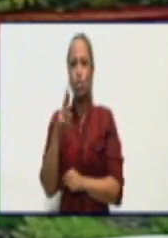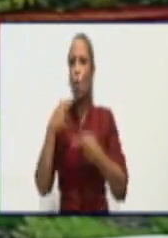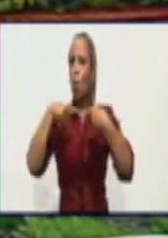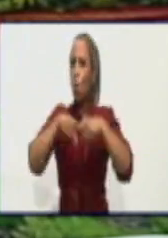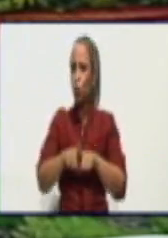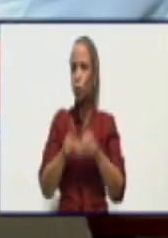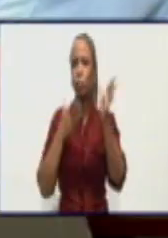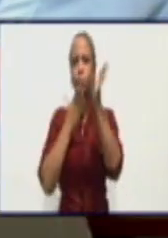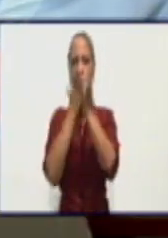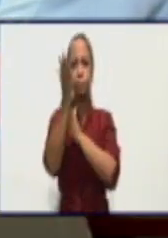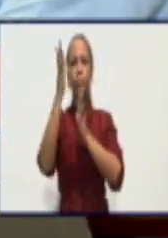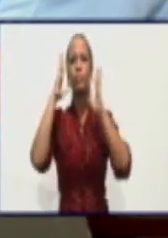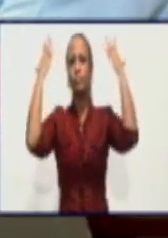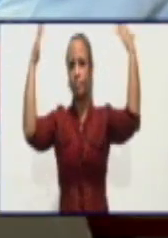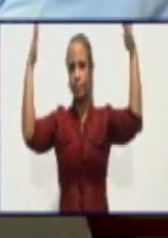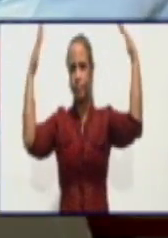adelante.